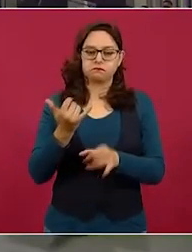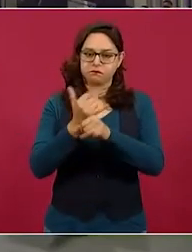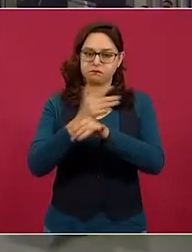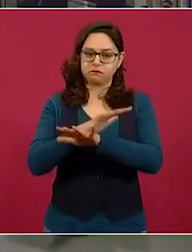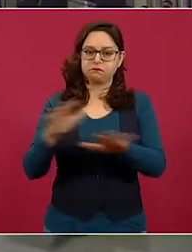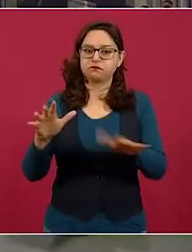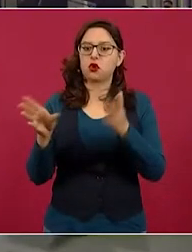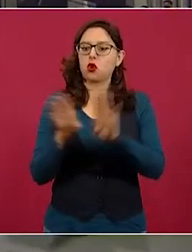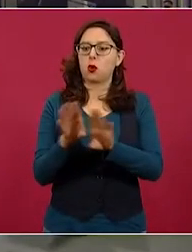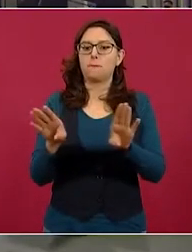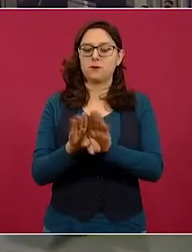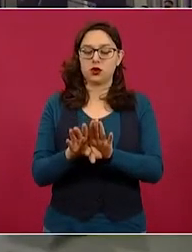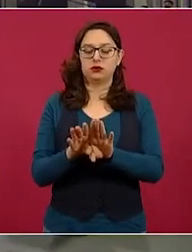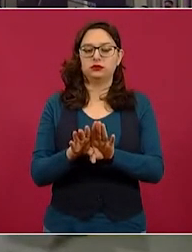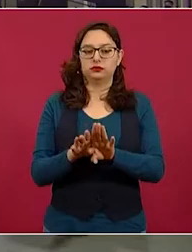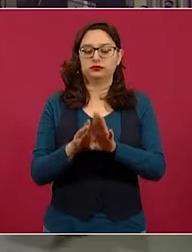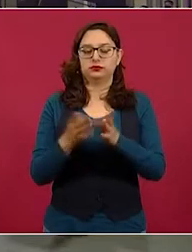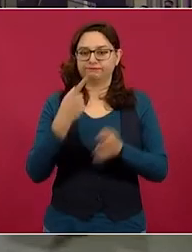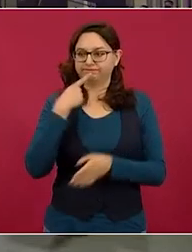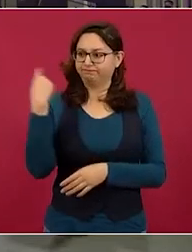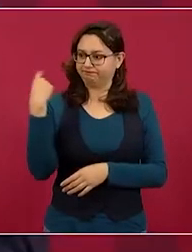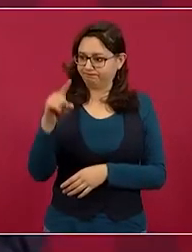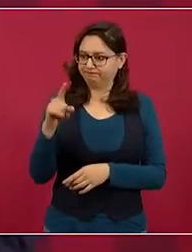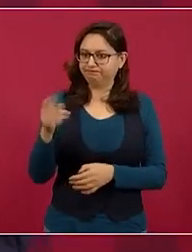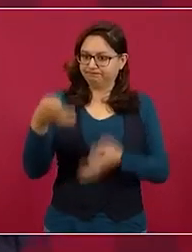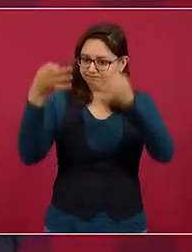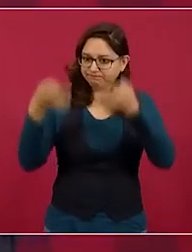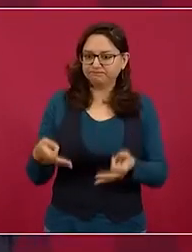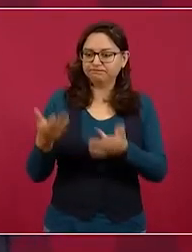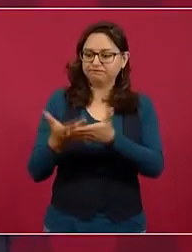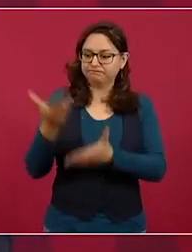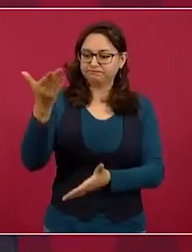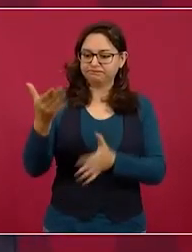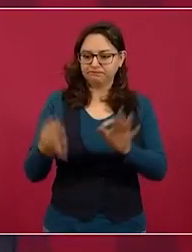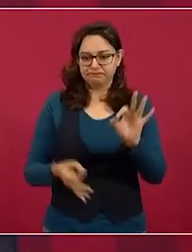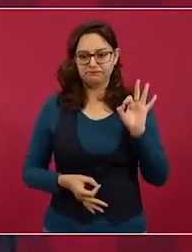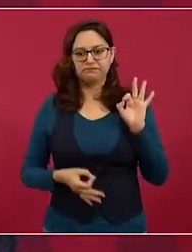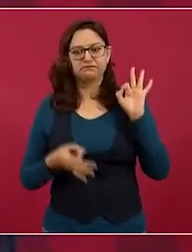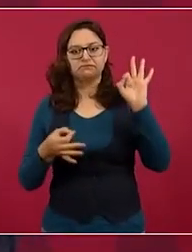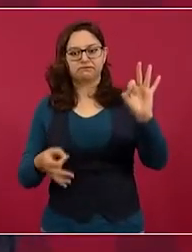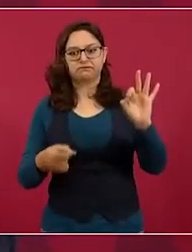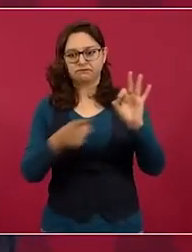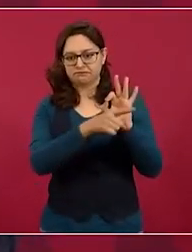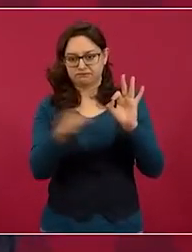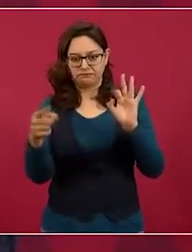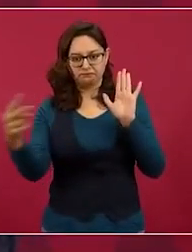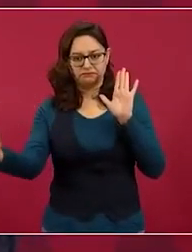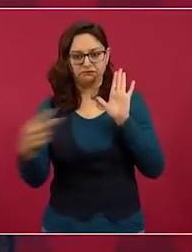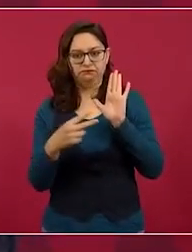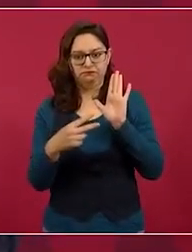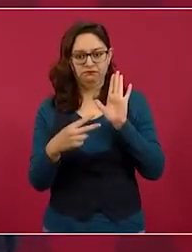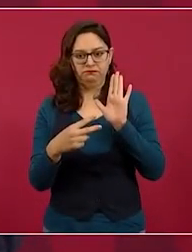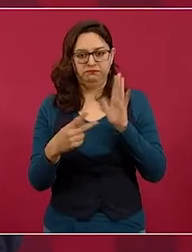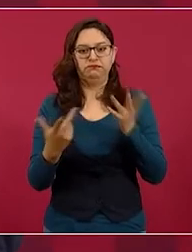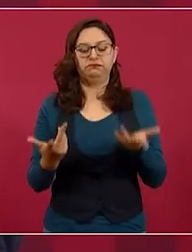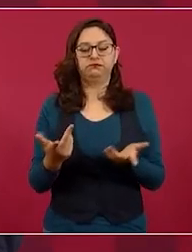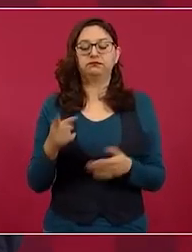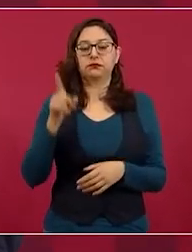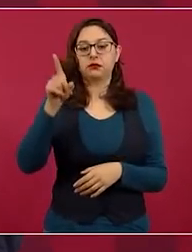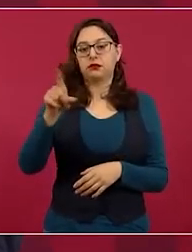conozca la denuncia que se presentó a partir de la propuesta que